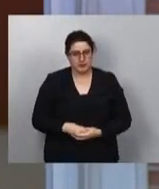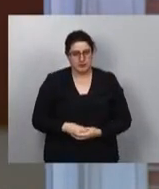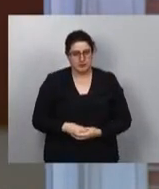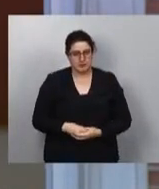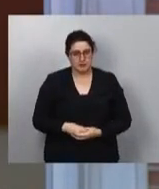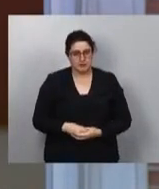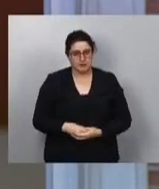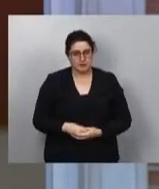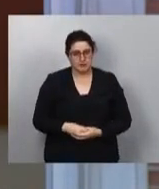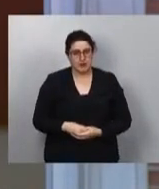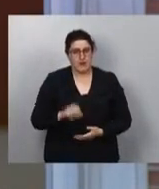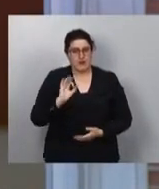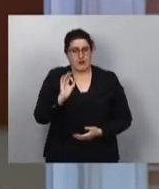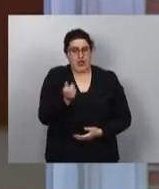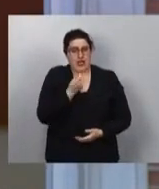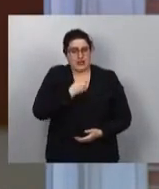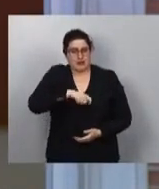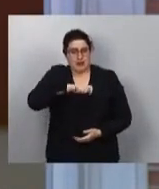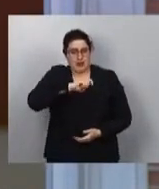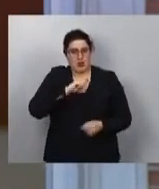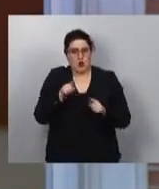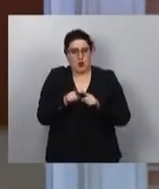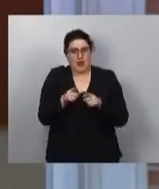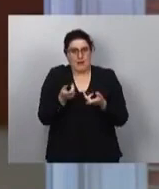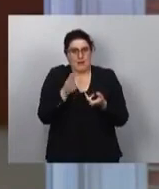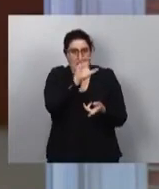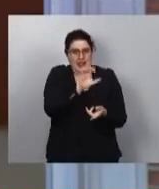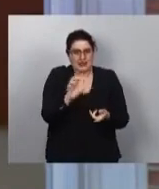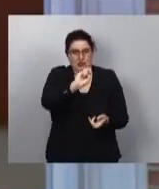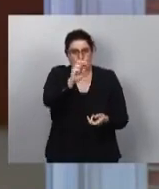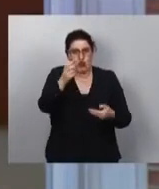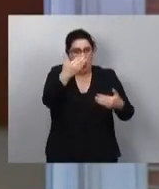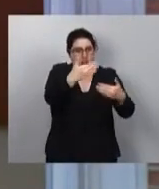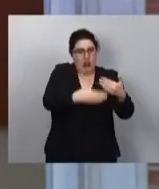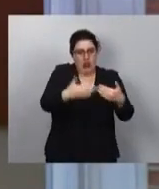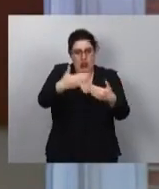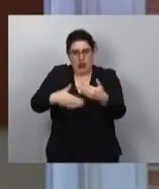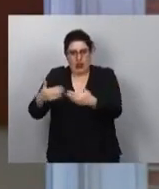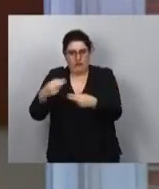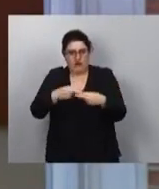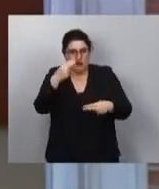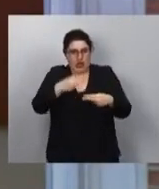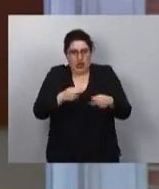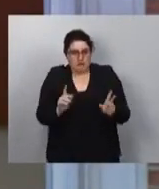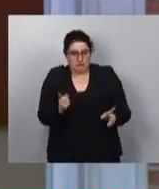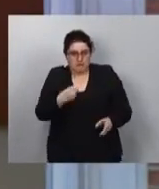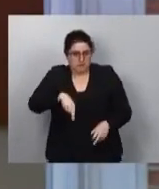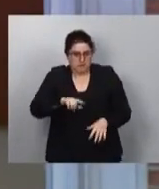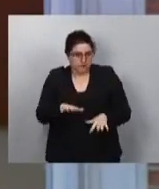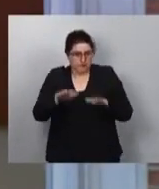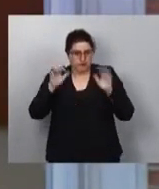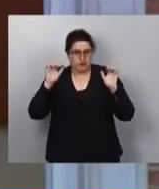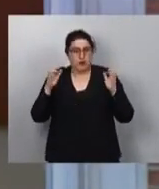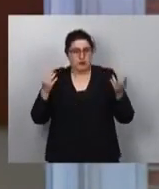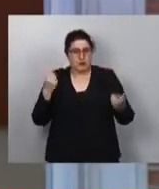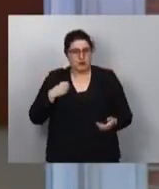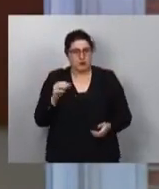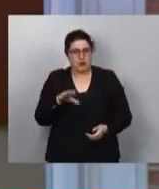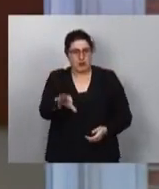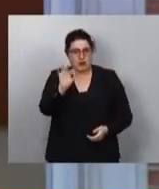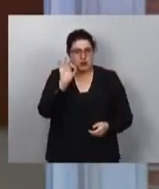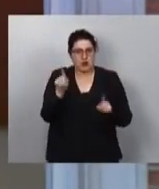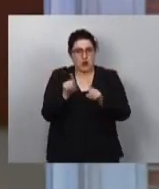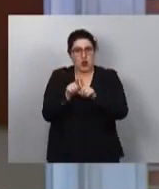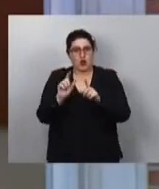telefónica y para que la Epi la sociedad Estatal de participaciones industriales vaya adquiriendo más participaciones más acciones de otras compañías